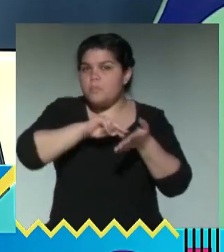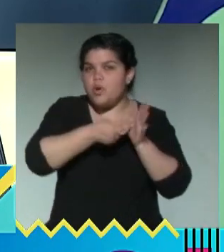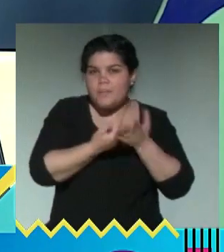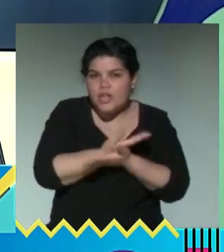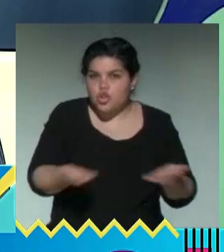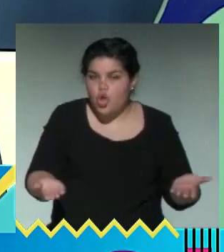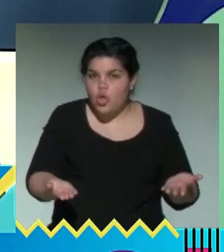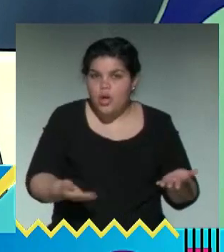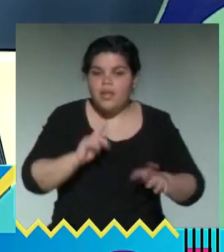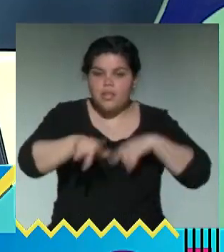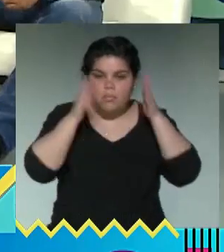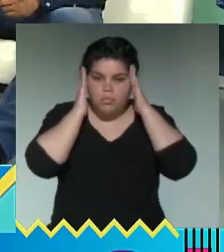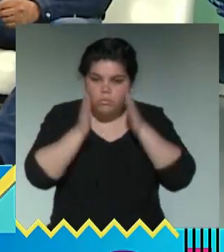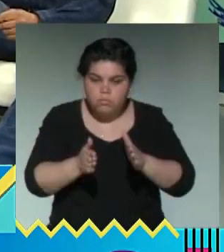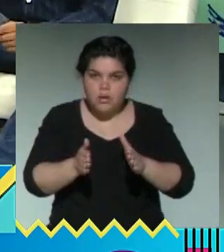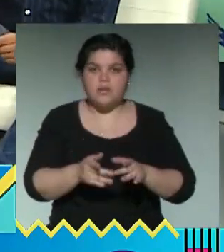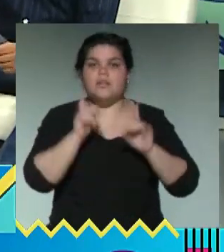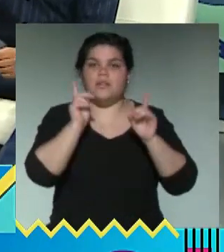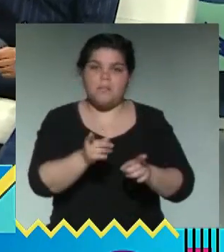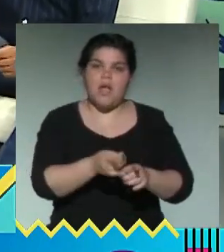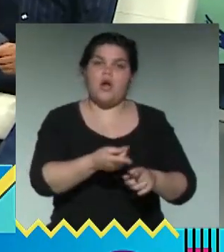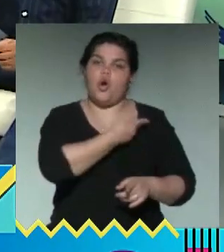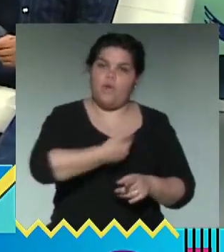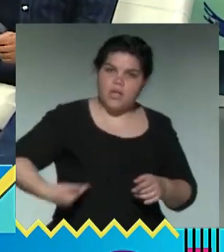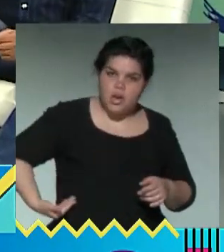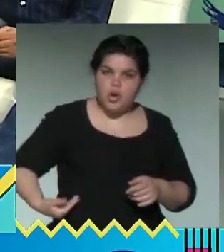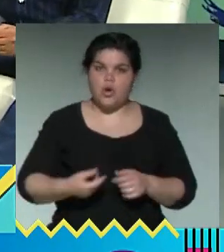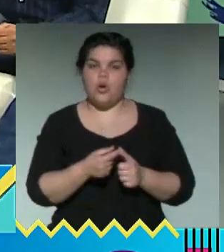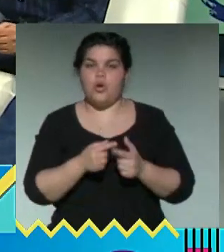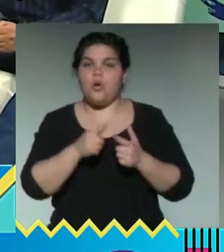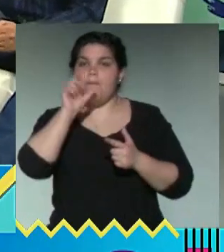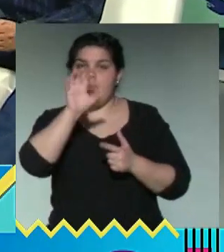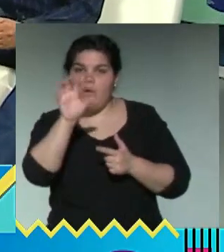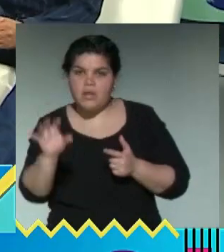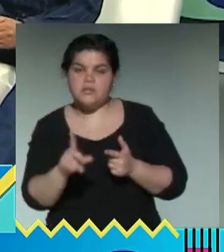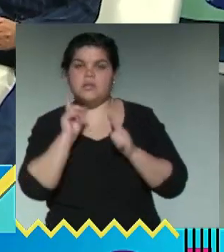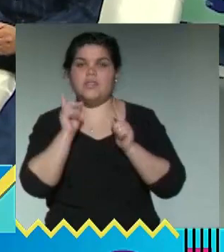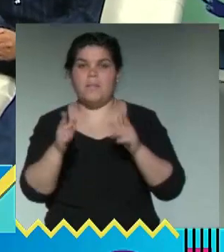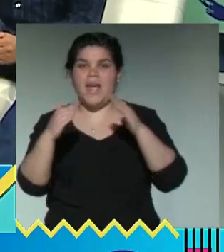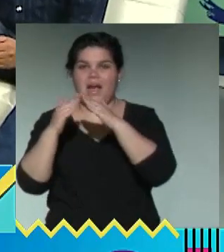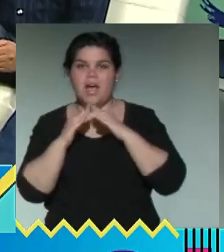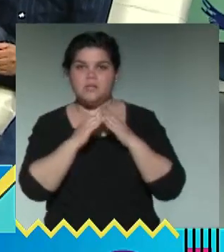no solamente trabajarlo a nivel Estado, a nivel provincia, sino trabajémoslo a nivel hogar, a